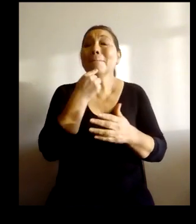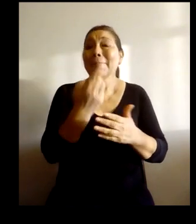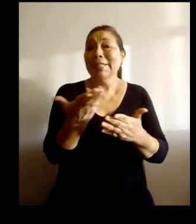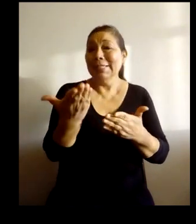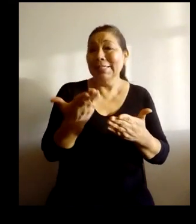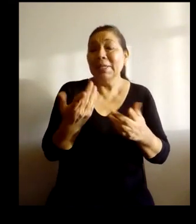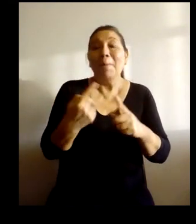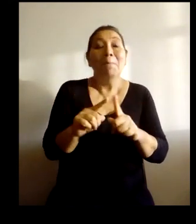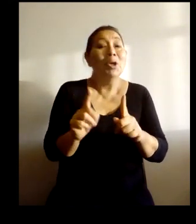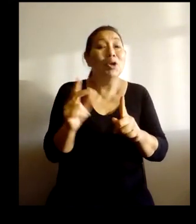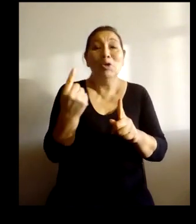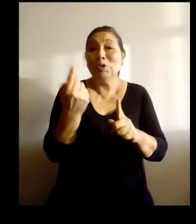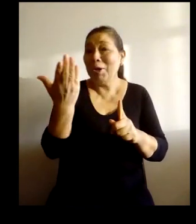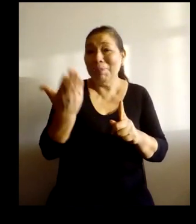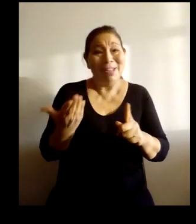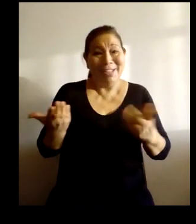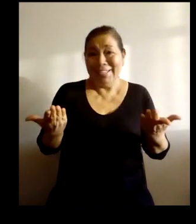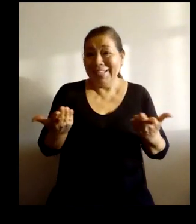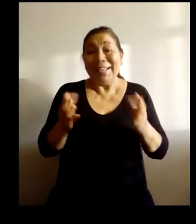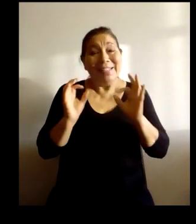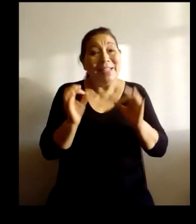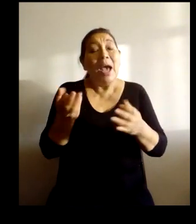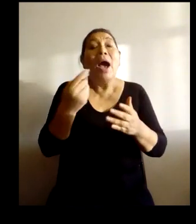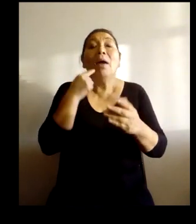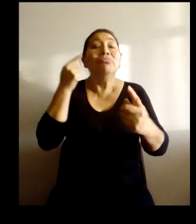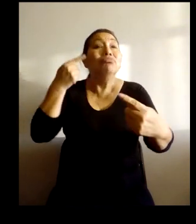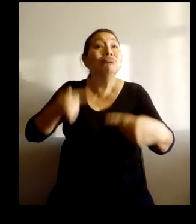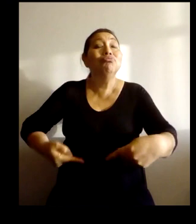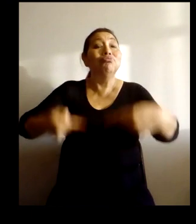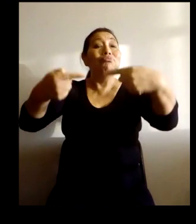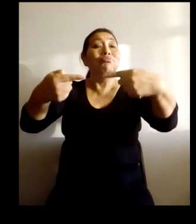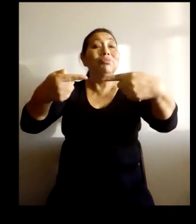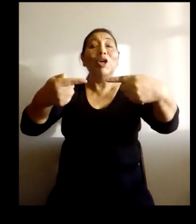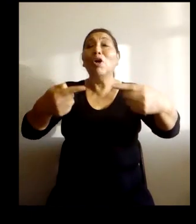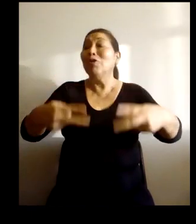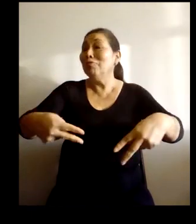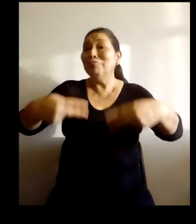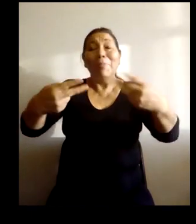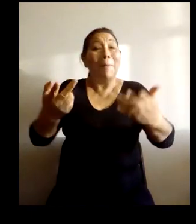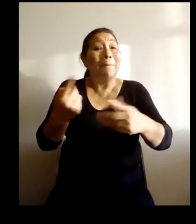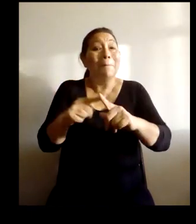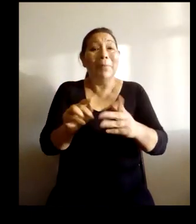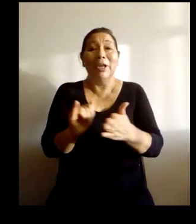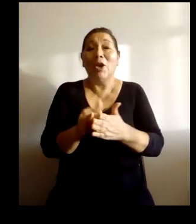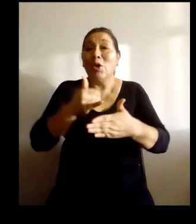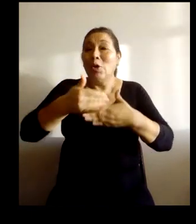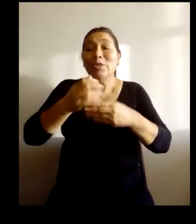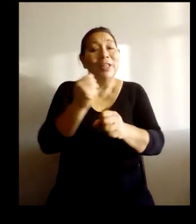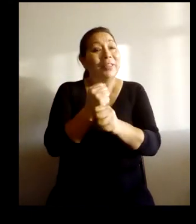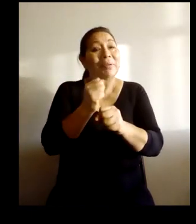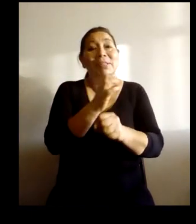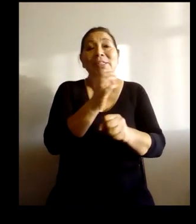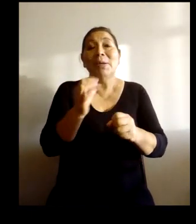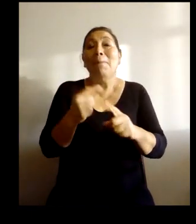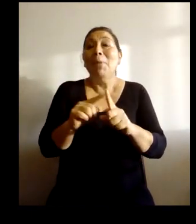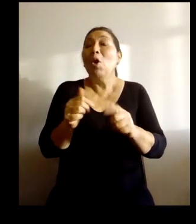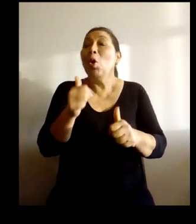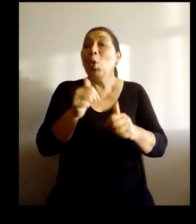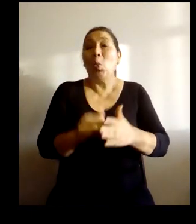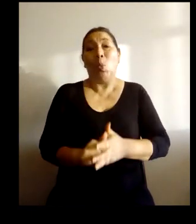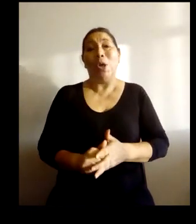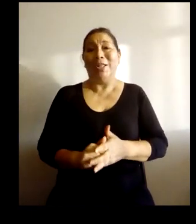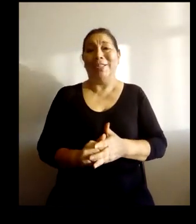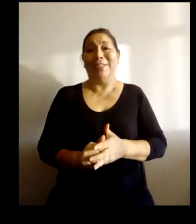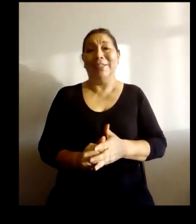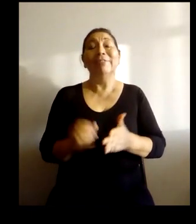han mencionado este hecho. Pero no solamente lo he mencionado, sino que el demandante ha apelado estos extremos y nunca ha contradicho que continúa laborando o no. Con